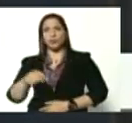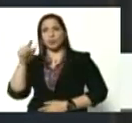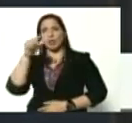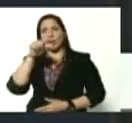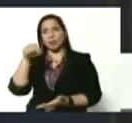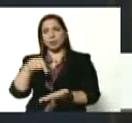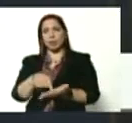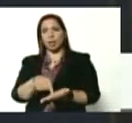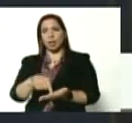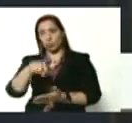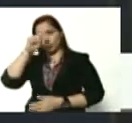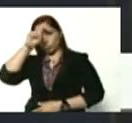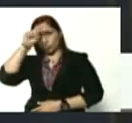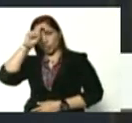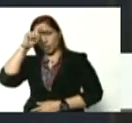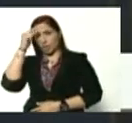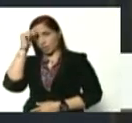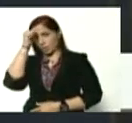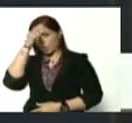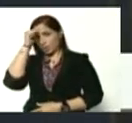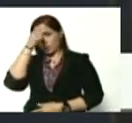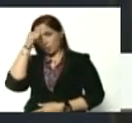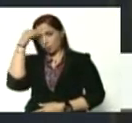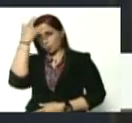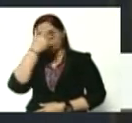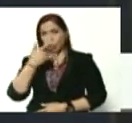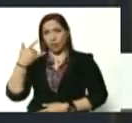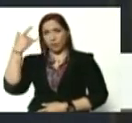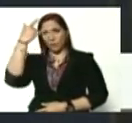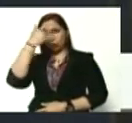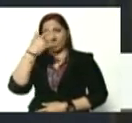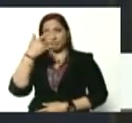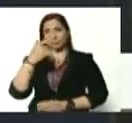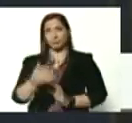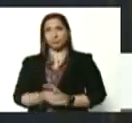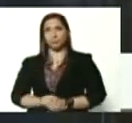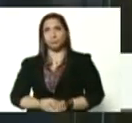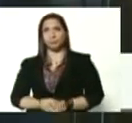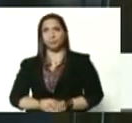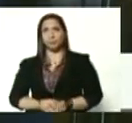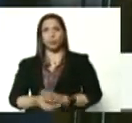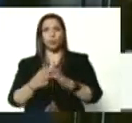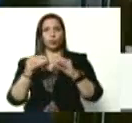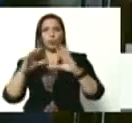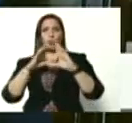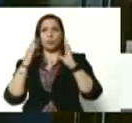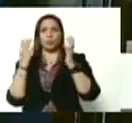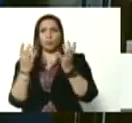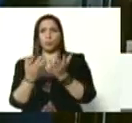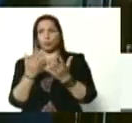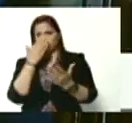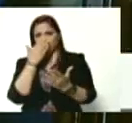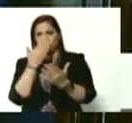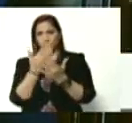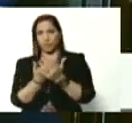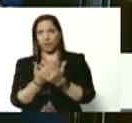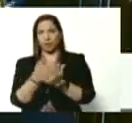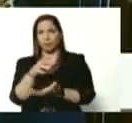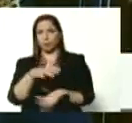turquía india sudáfrica siria vale decir todo el mundo emergente frente al caos